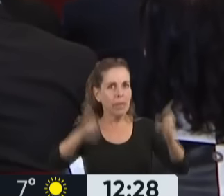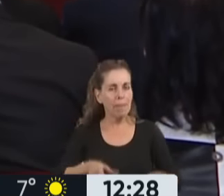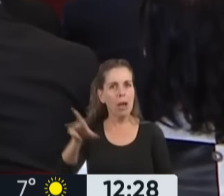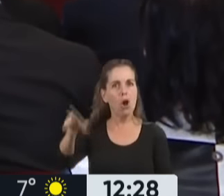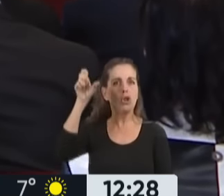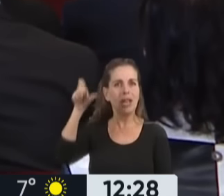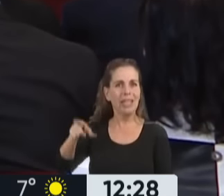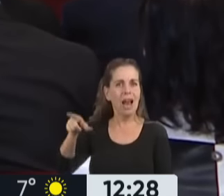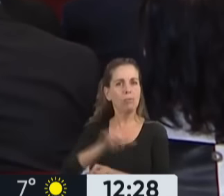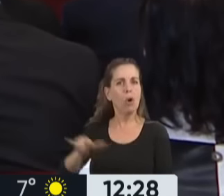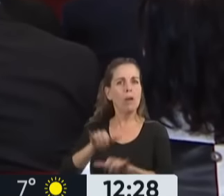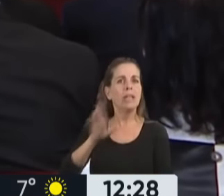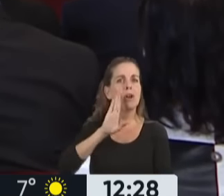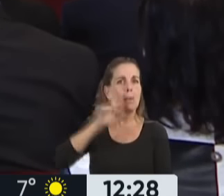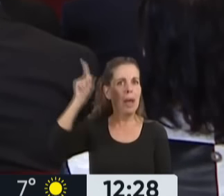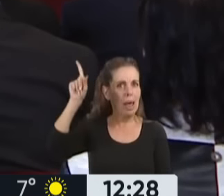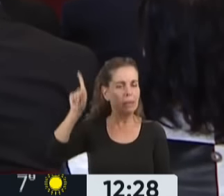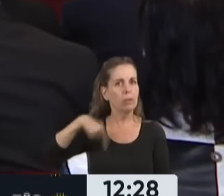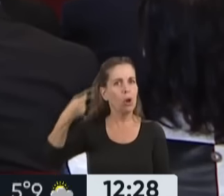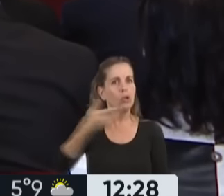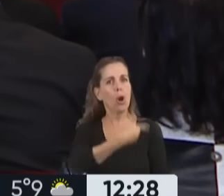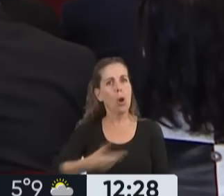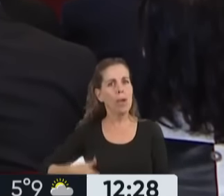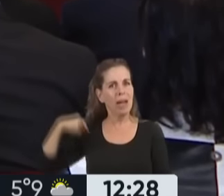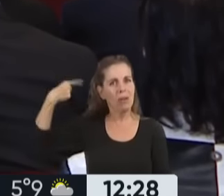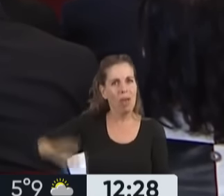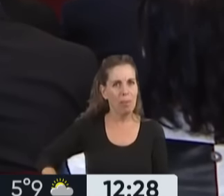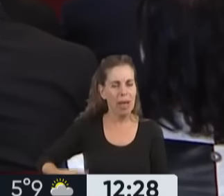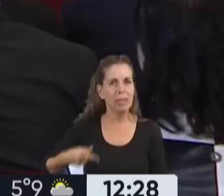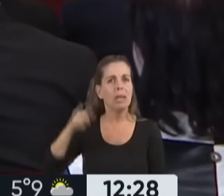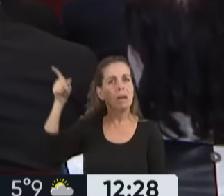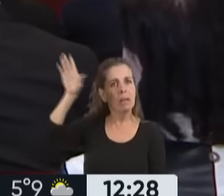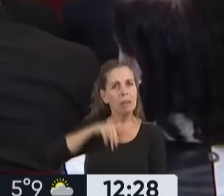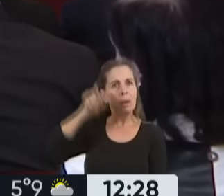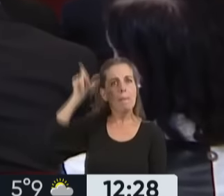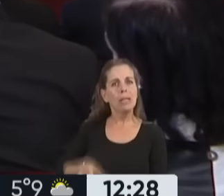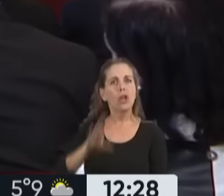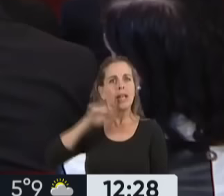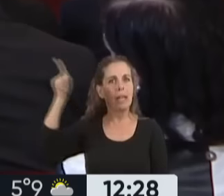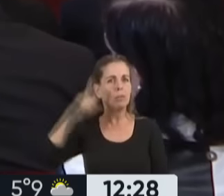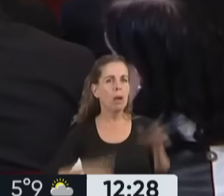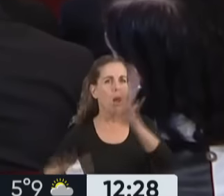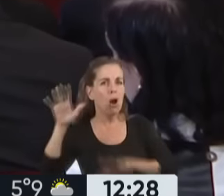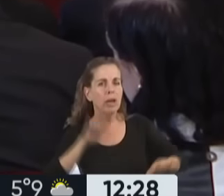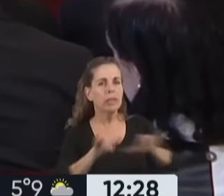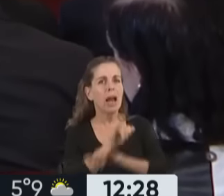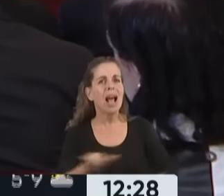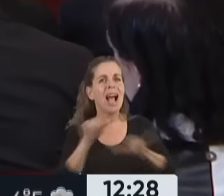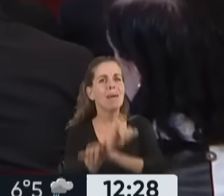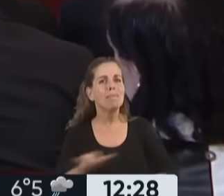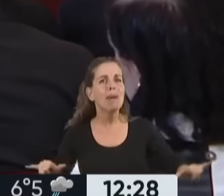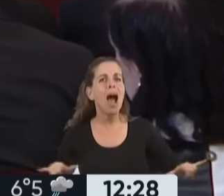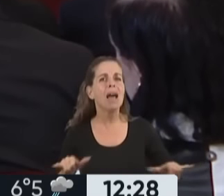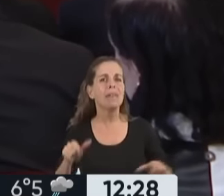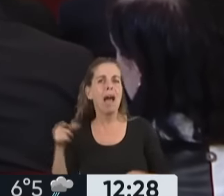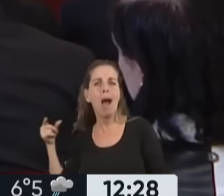norteamericano, esto fue en el gobierno de la Alianza, Dick Morris, para organizar una campaña de demonización,